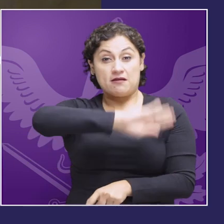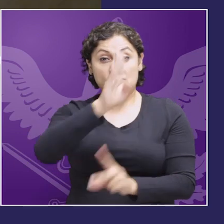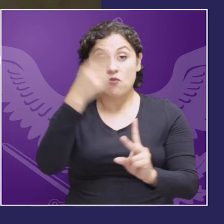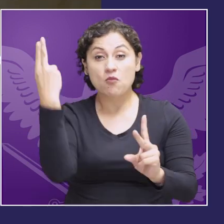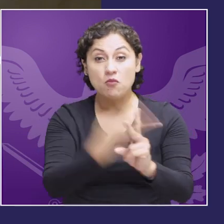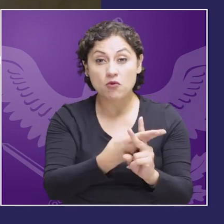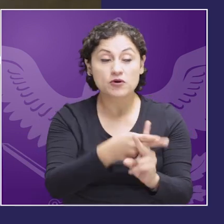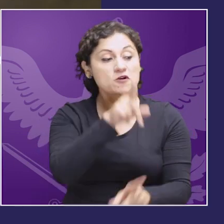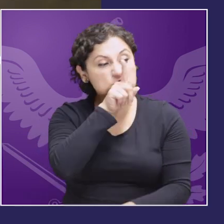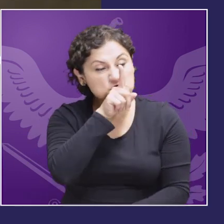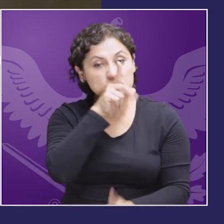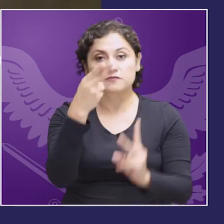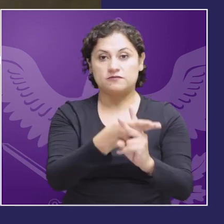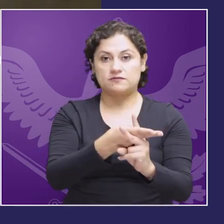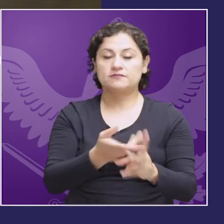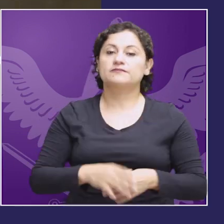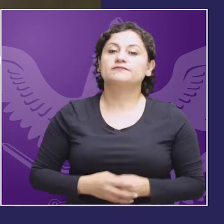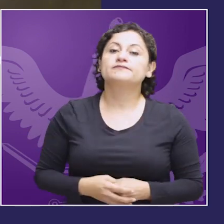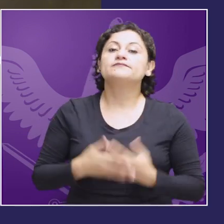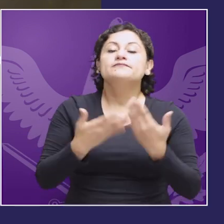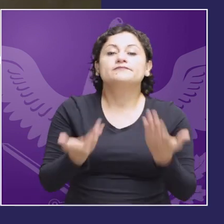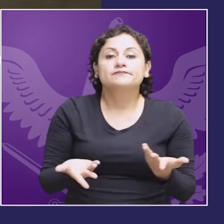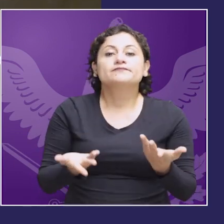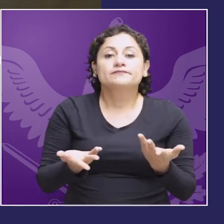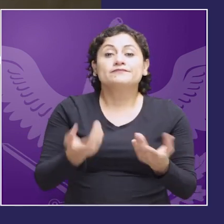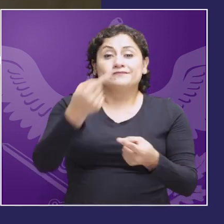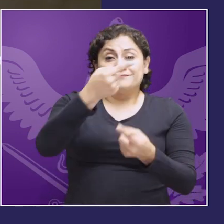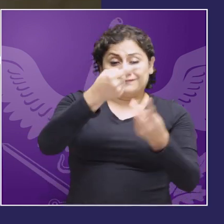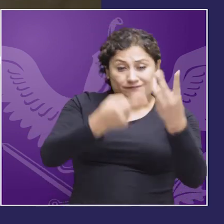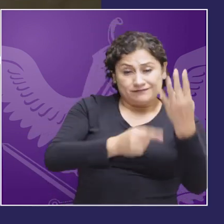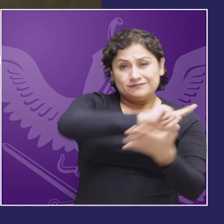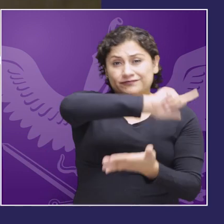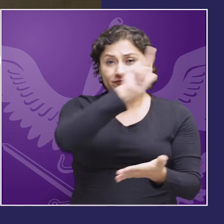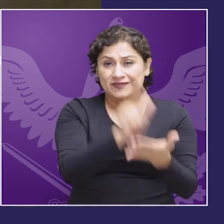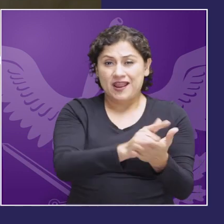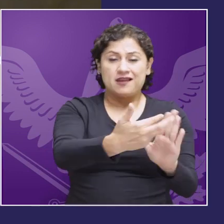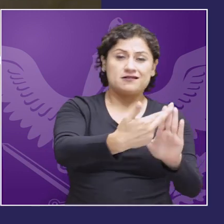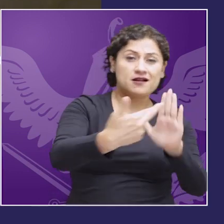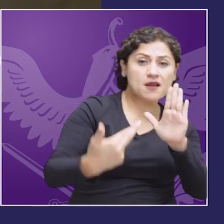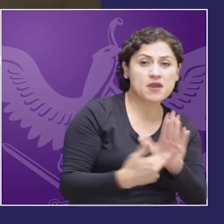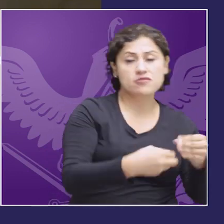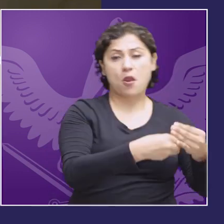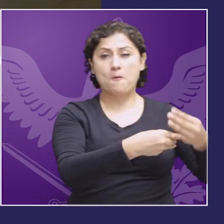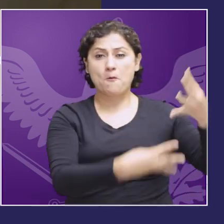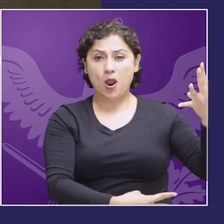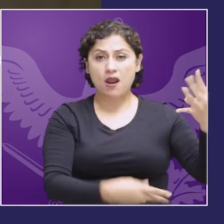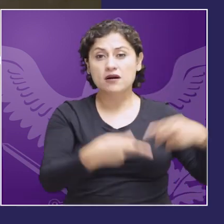de la familia en venganza para evitar que sigan las investigaciones, o a las propias madres de las